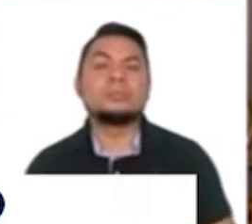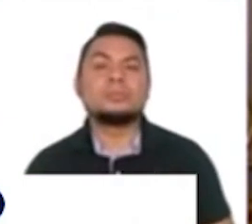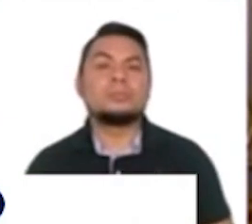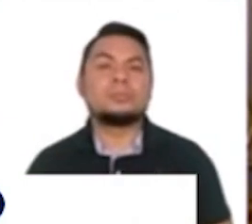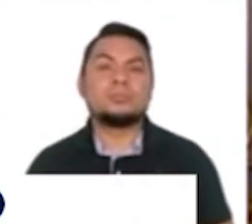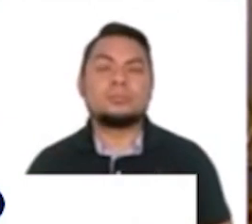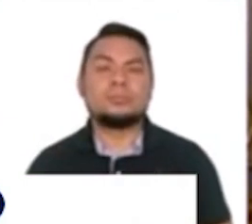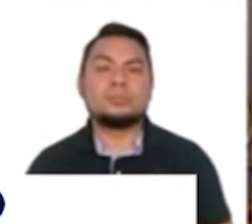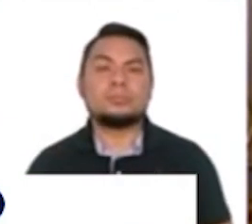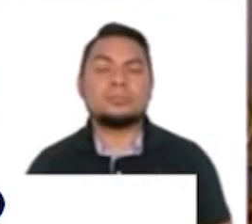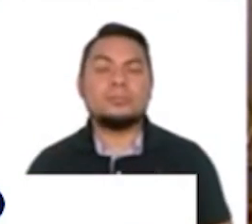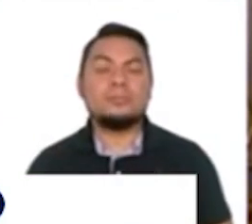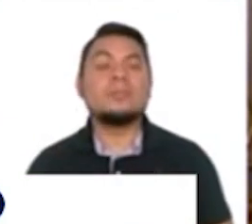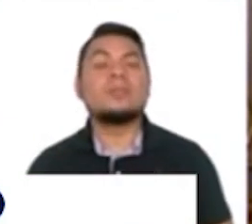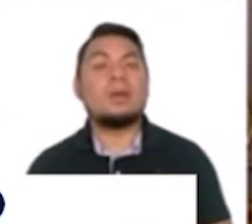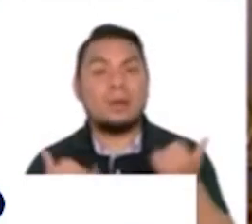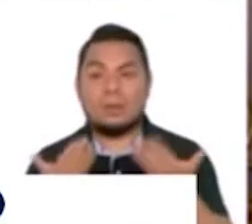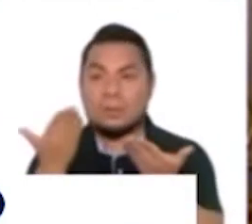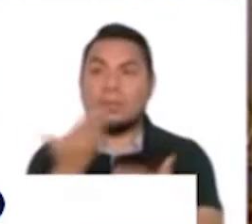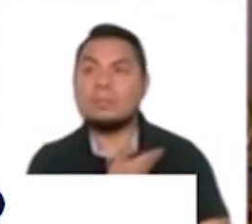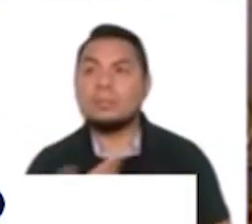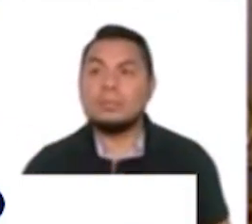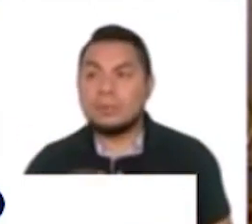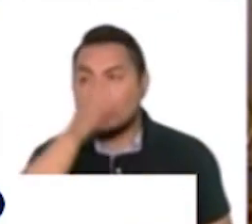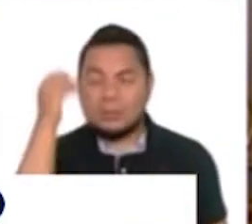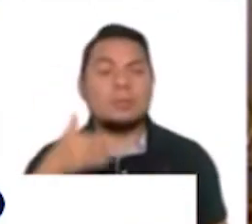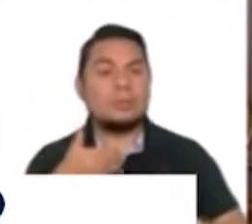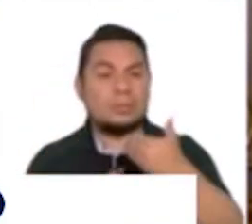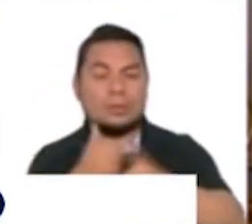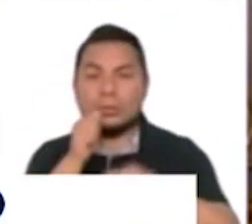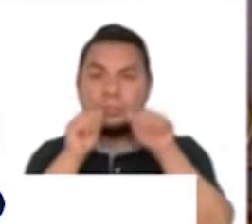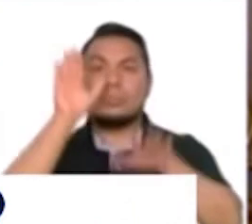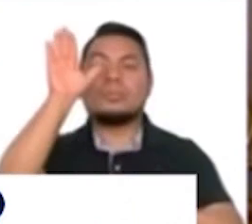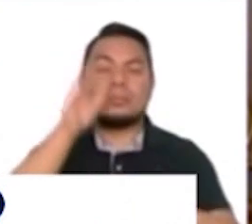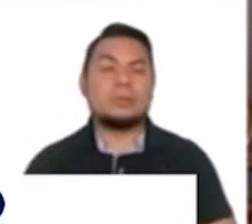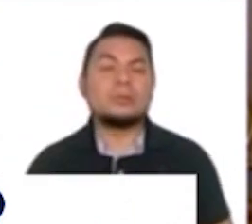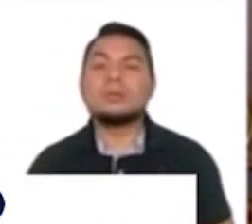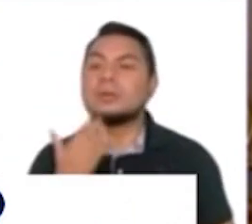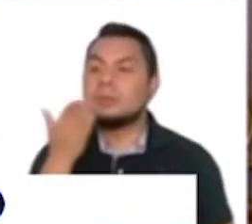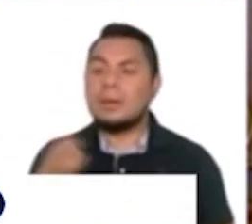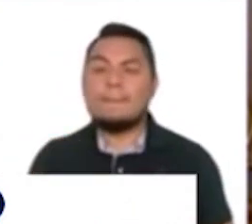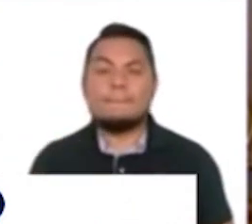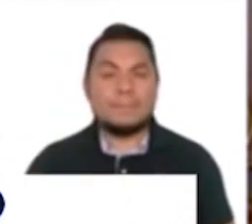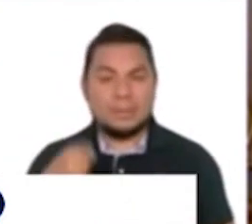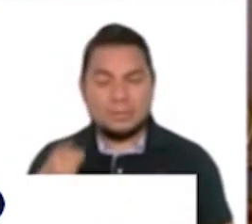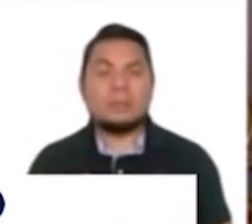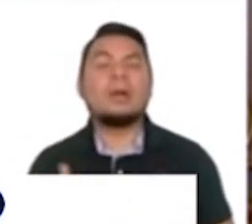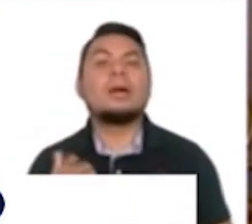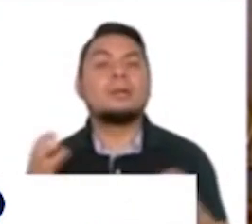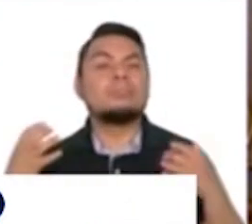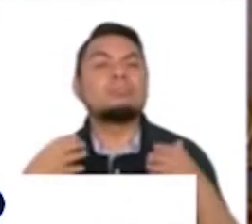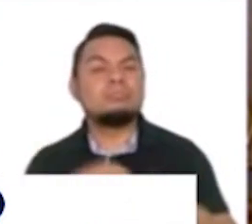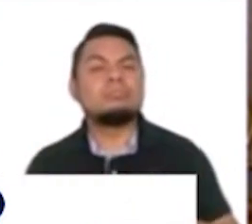del Consejo de Ministros. Acto seguido, el señor presidente de la República procederá a tomar el juramento de estilo al ministro de Estado en el